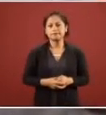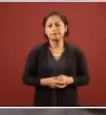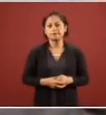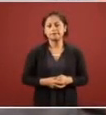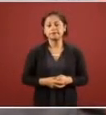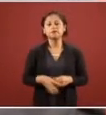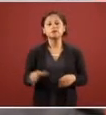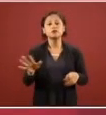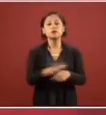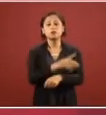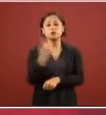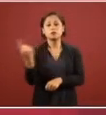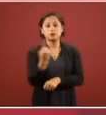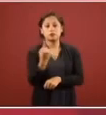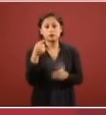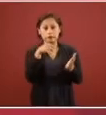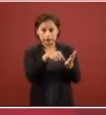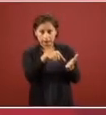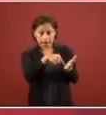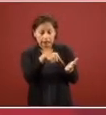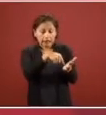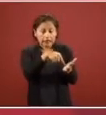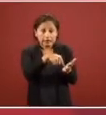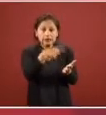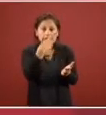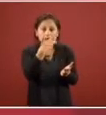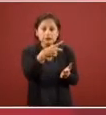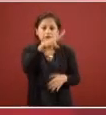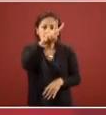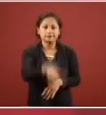obedece a la realidad de ese entonces.